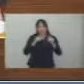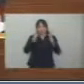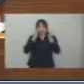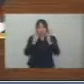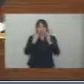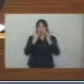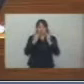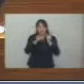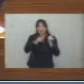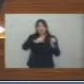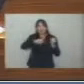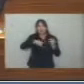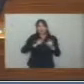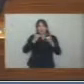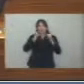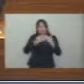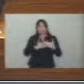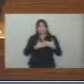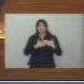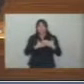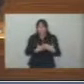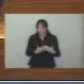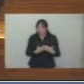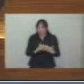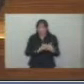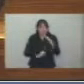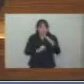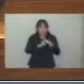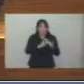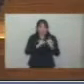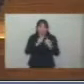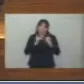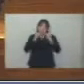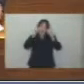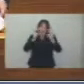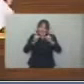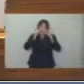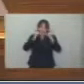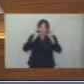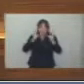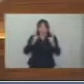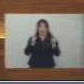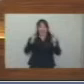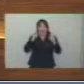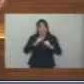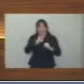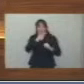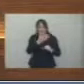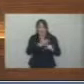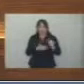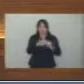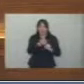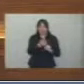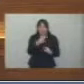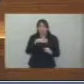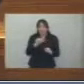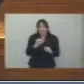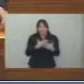seguir poniendo de nuestra parte lo que esté en nuestra mano precisamente para facilitar, para propiciar esos acuerdos. Lo que tenemos es que lamentar